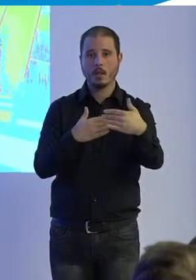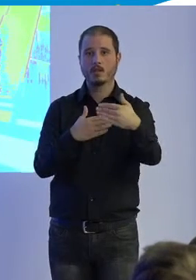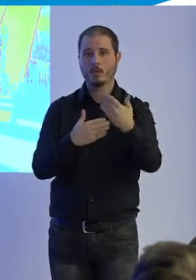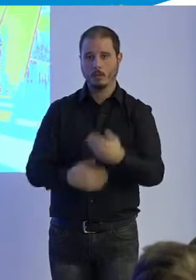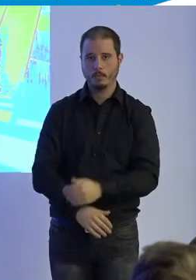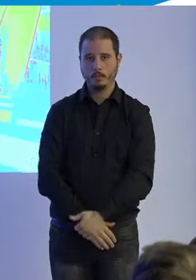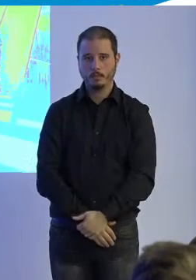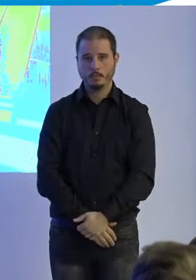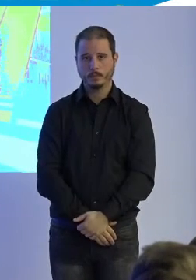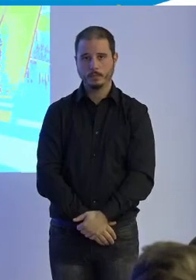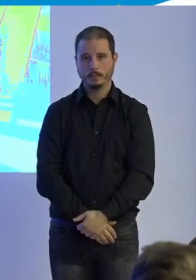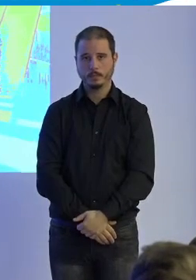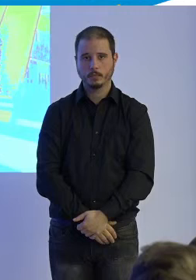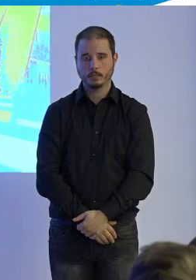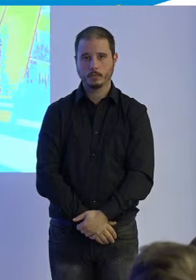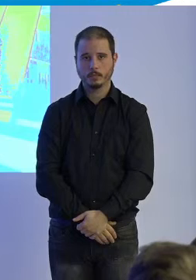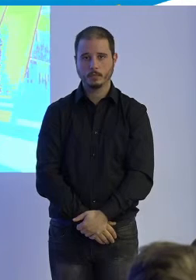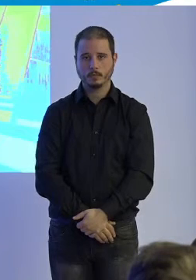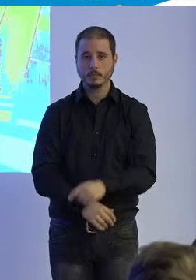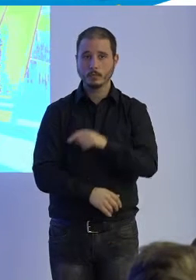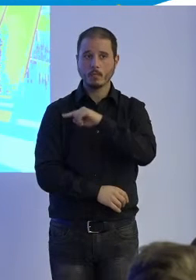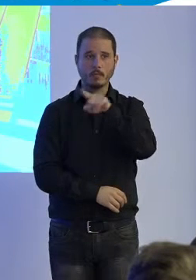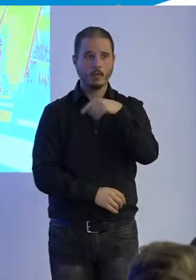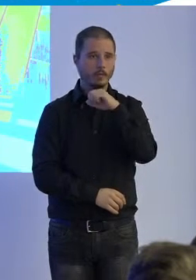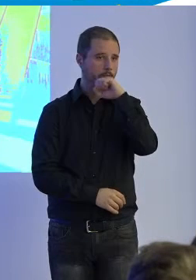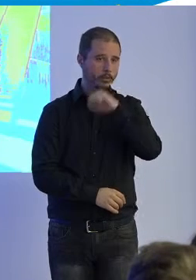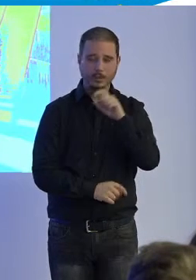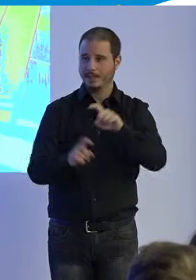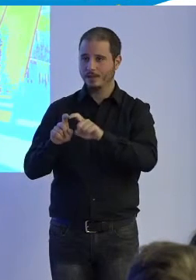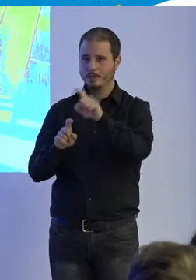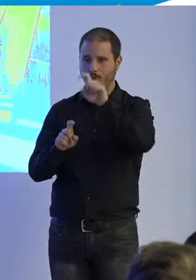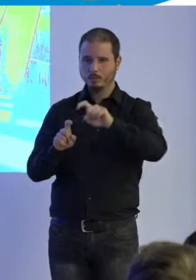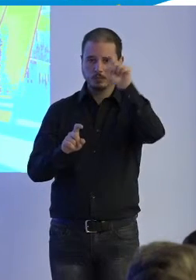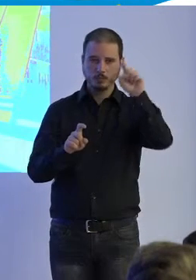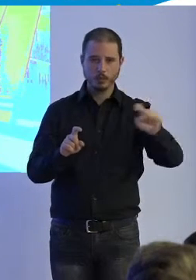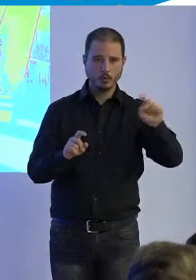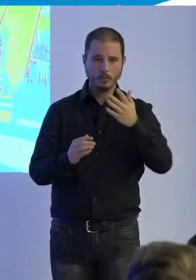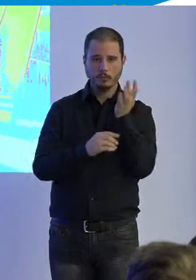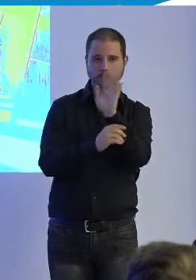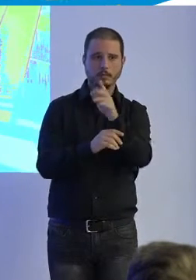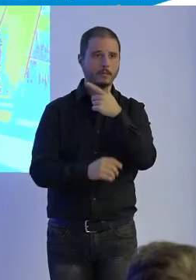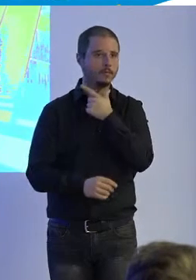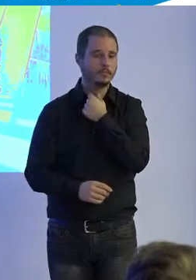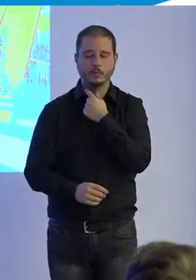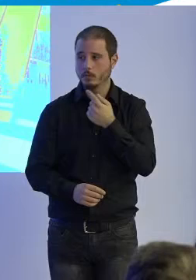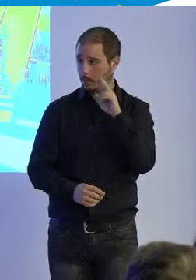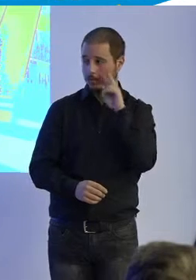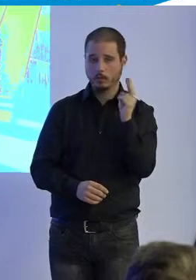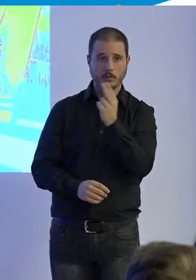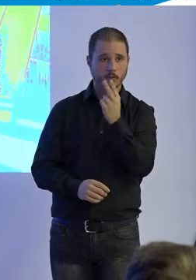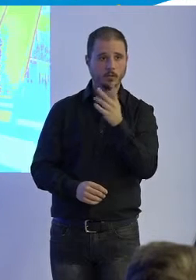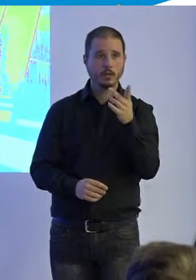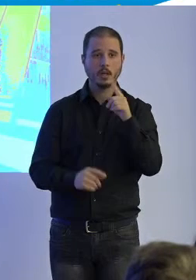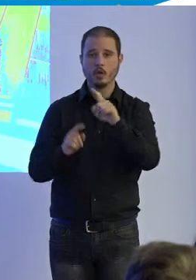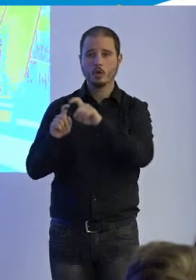pasando? A nosotros nos encanta mostrar este tipo de curvas, no sé cuántos las habéis visto alguna vez, las curvas de